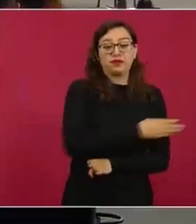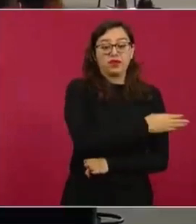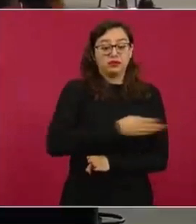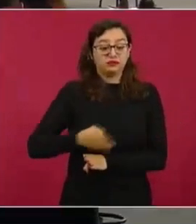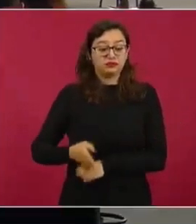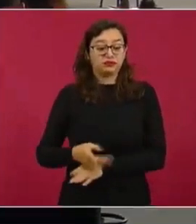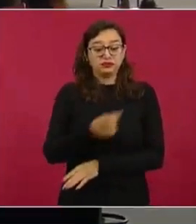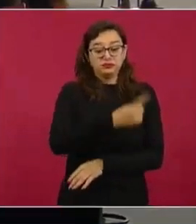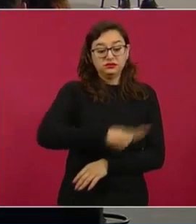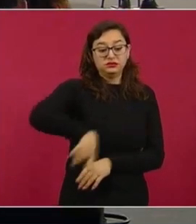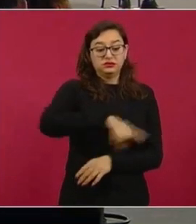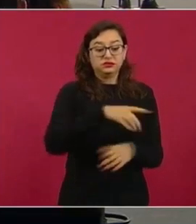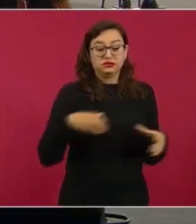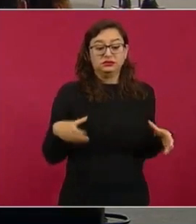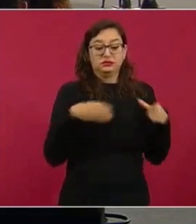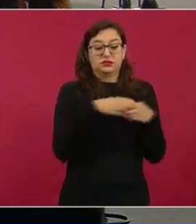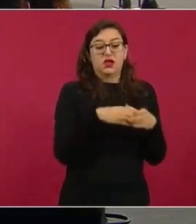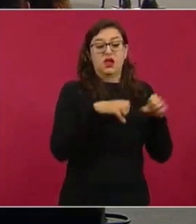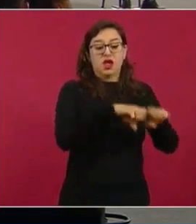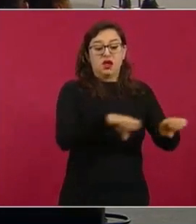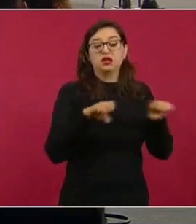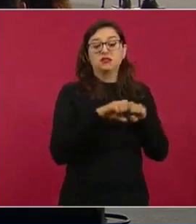de Salinas,